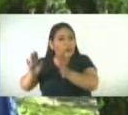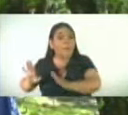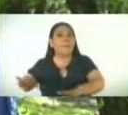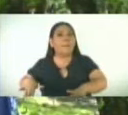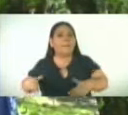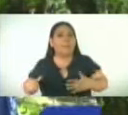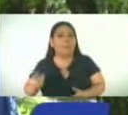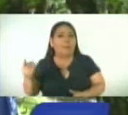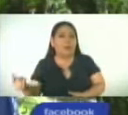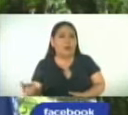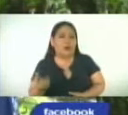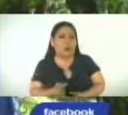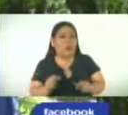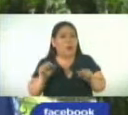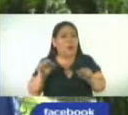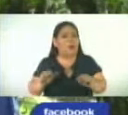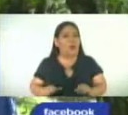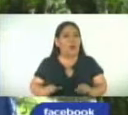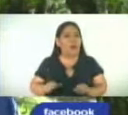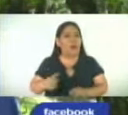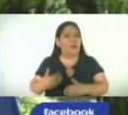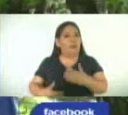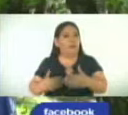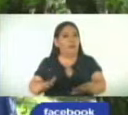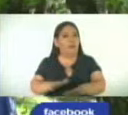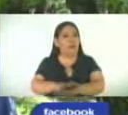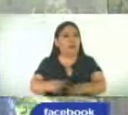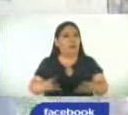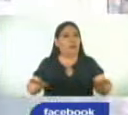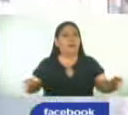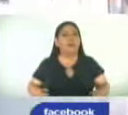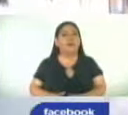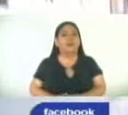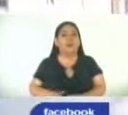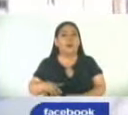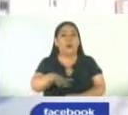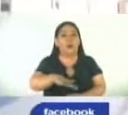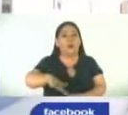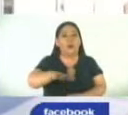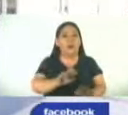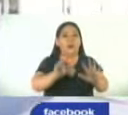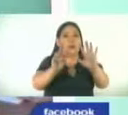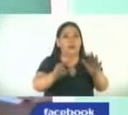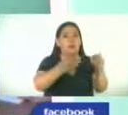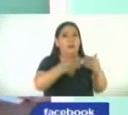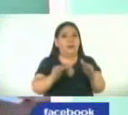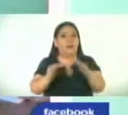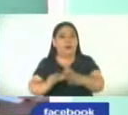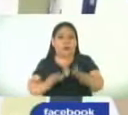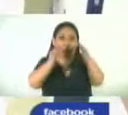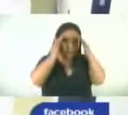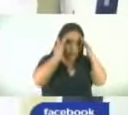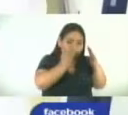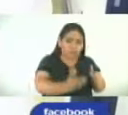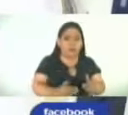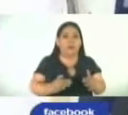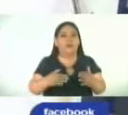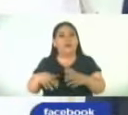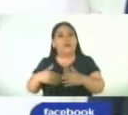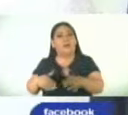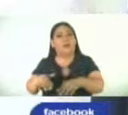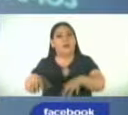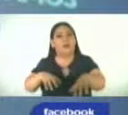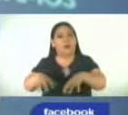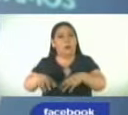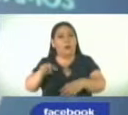persona empiece a dejar la adicción. FOSALUD cuenta con 7 centros de prevención y tratamiento de adicciones a nivel nacional,